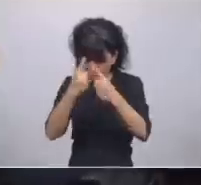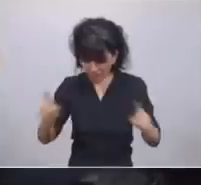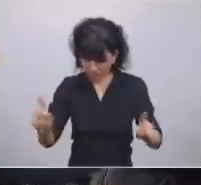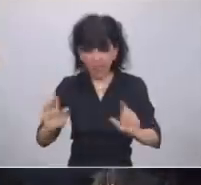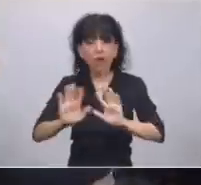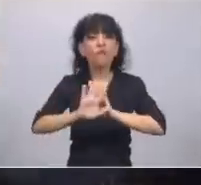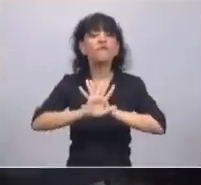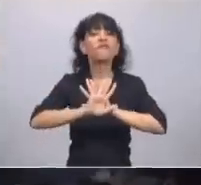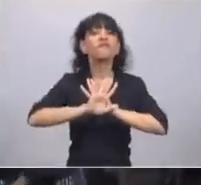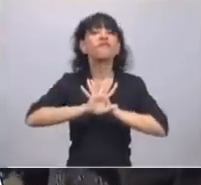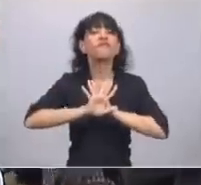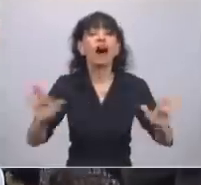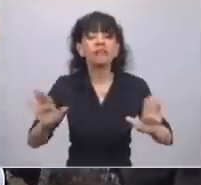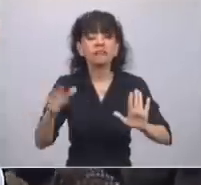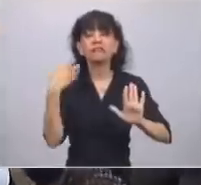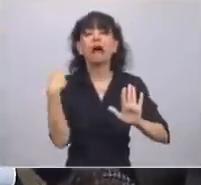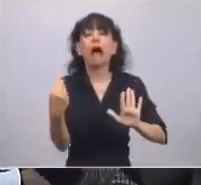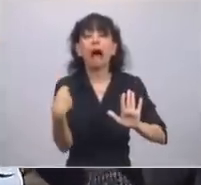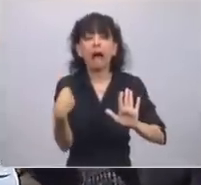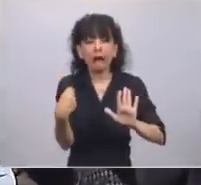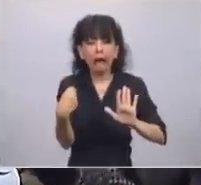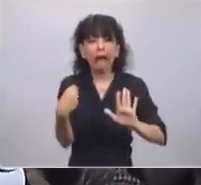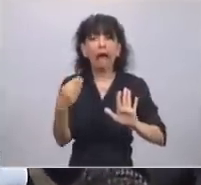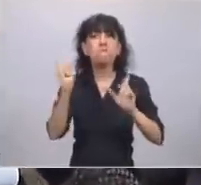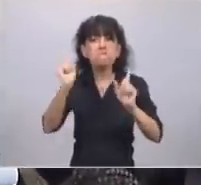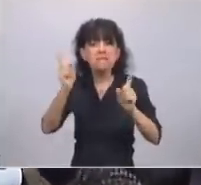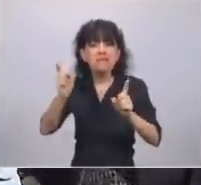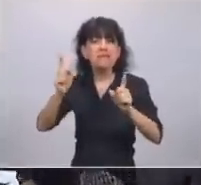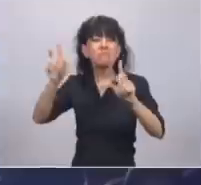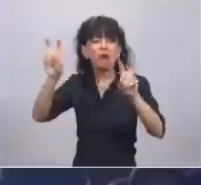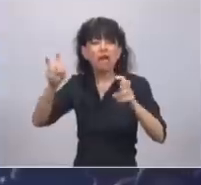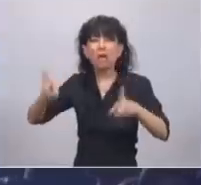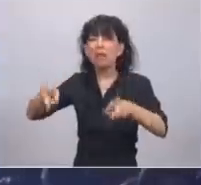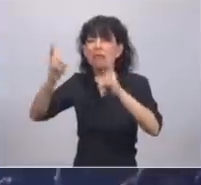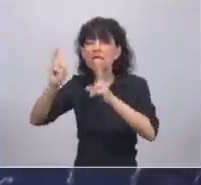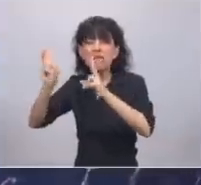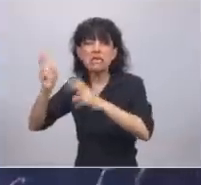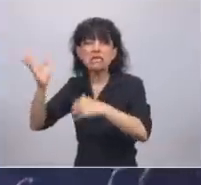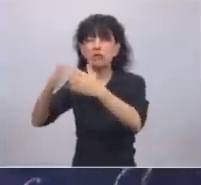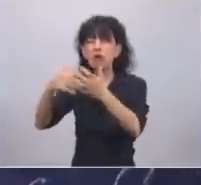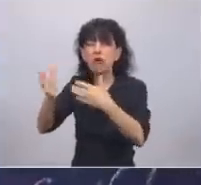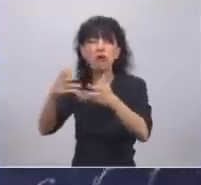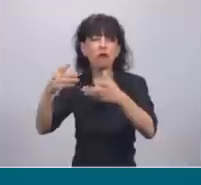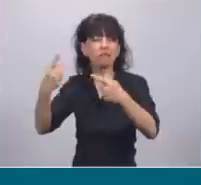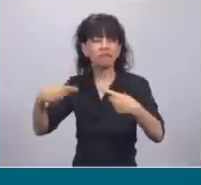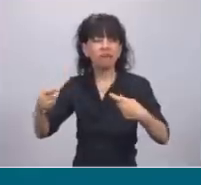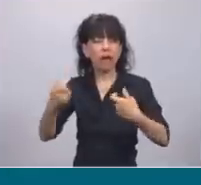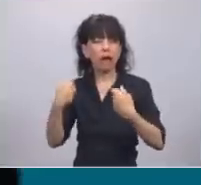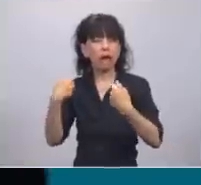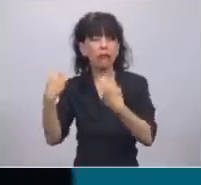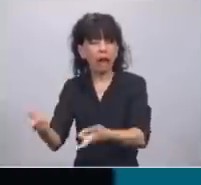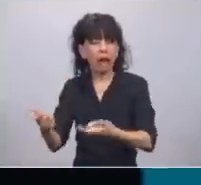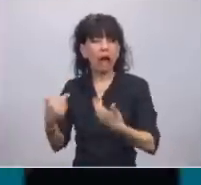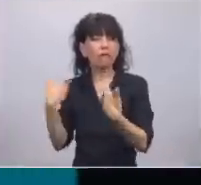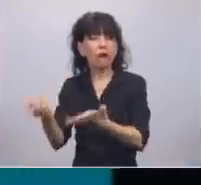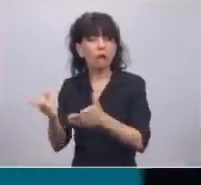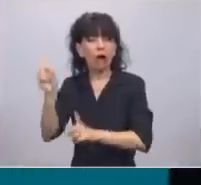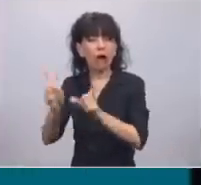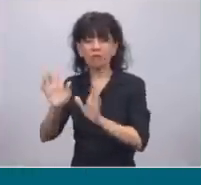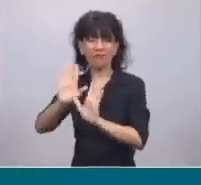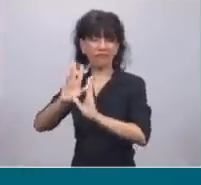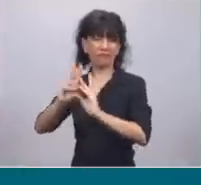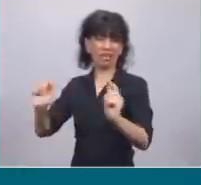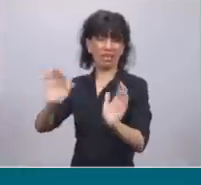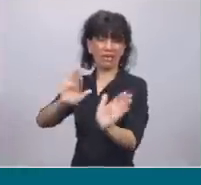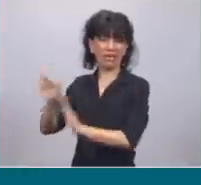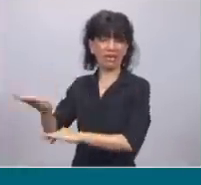el modelo de acuerdos inmobiliarios, terminar con el modelo de una ciudad